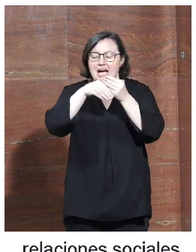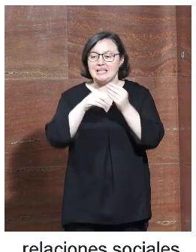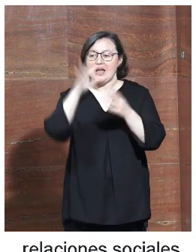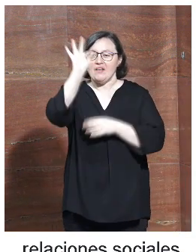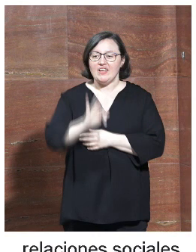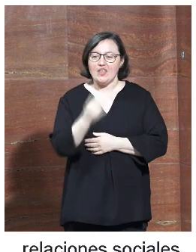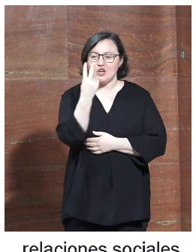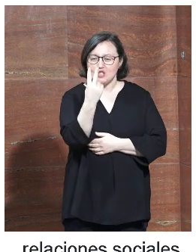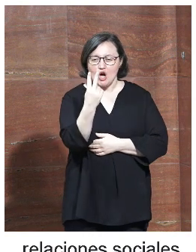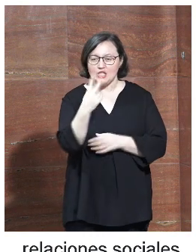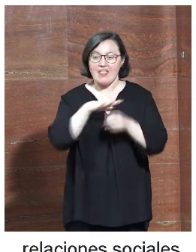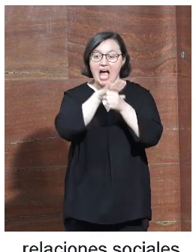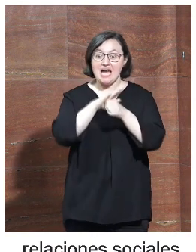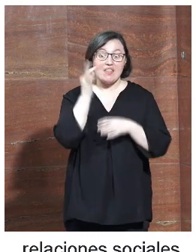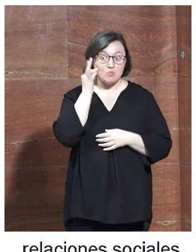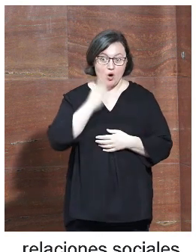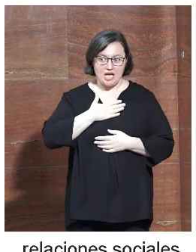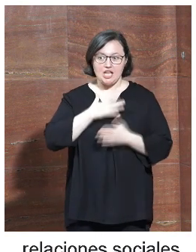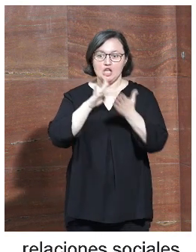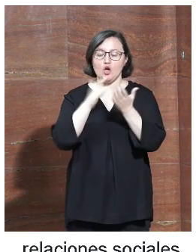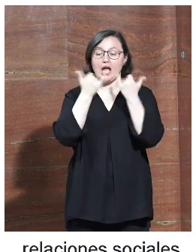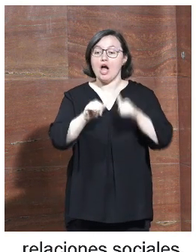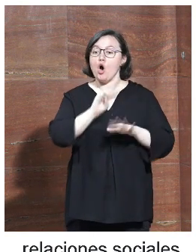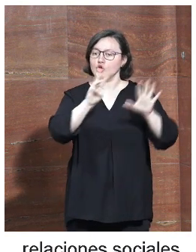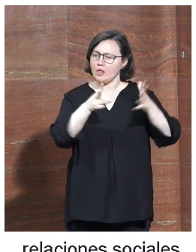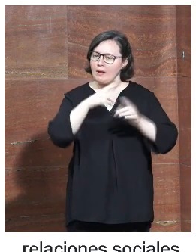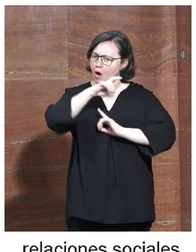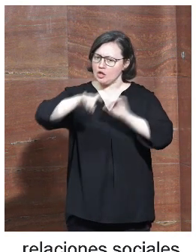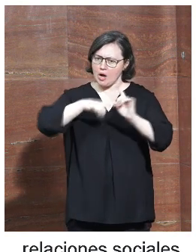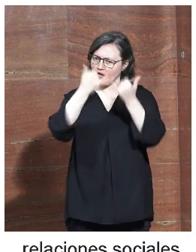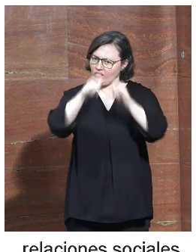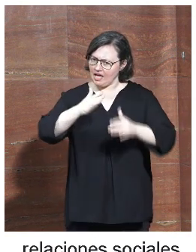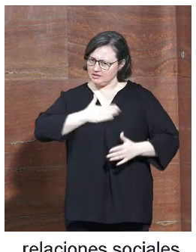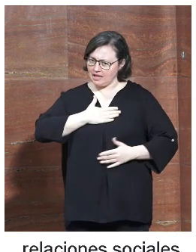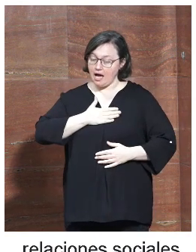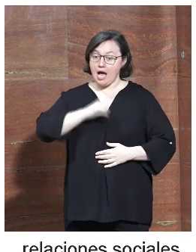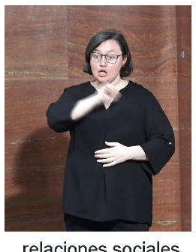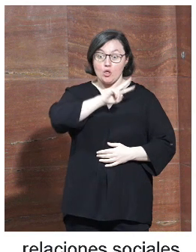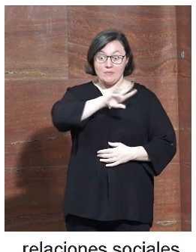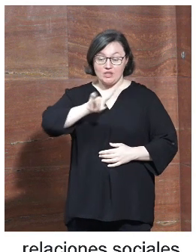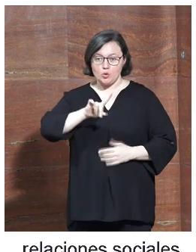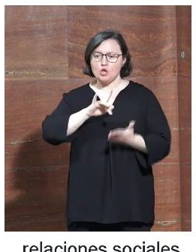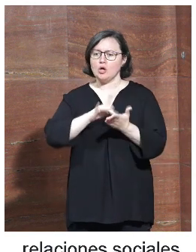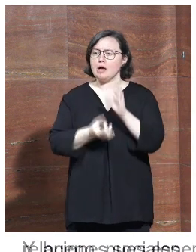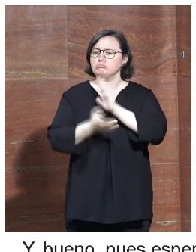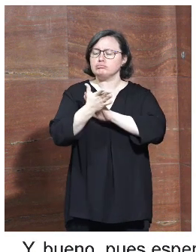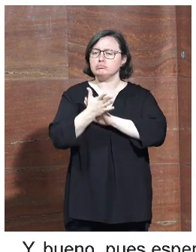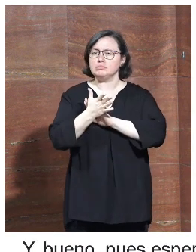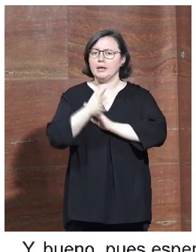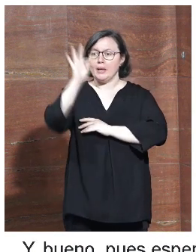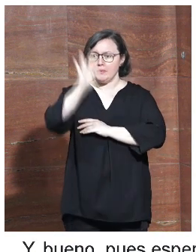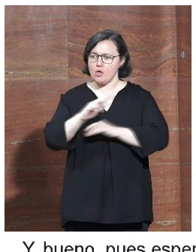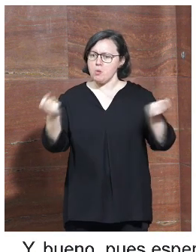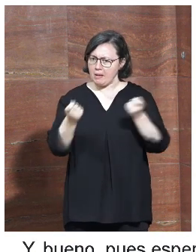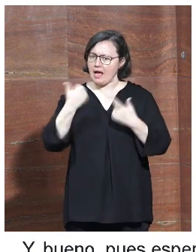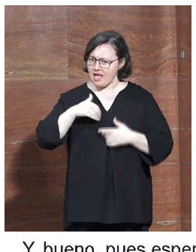también que desde el área de mujer celebramos el 8 de marzo cada año. Del 2021 está